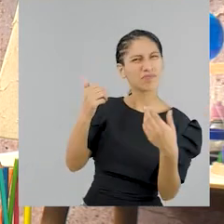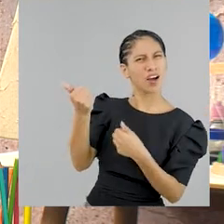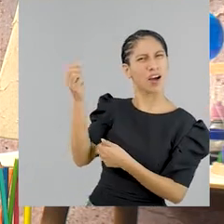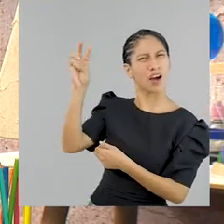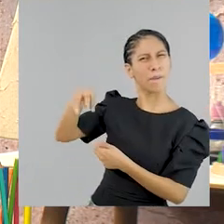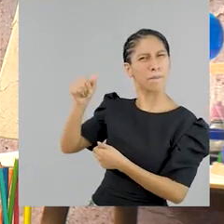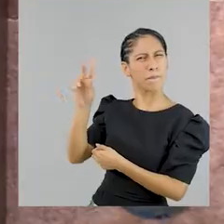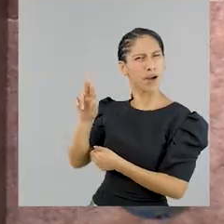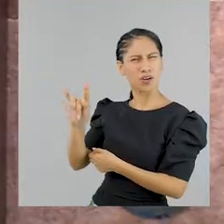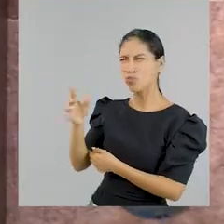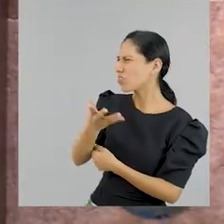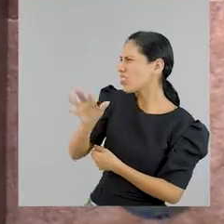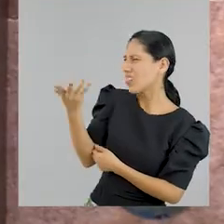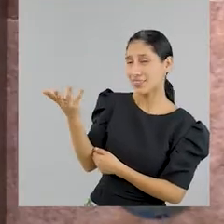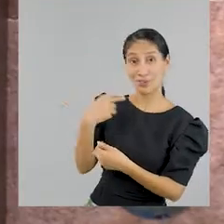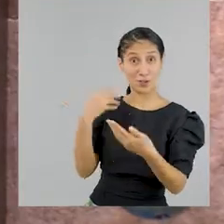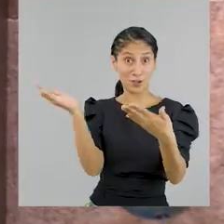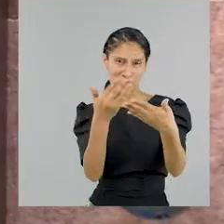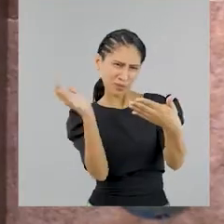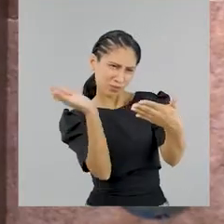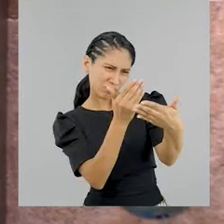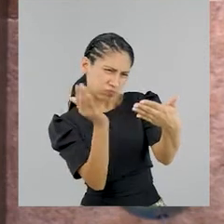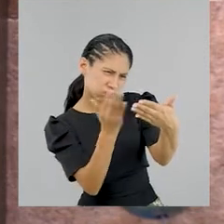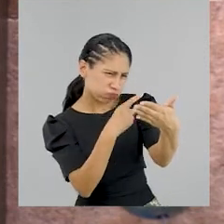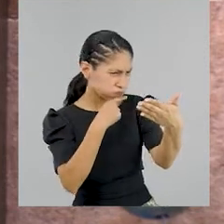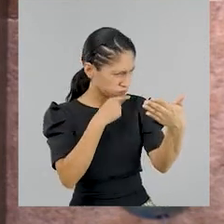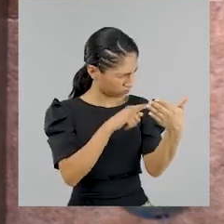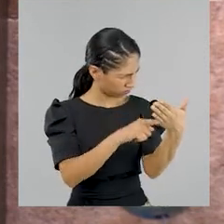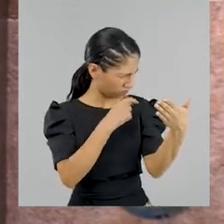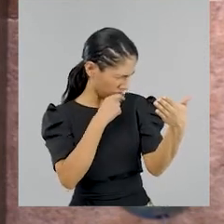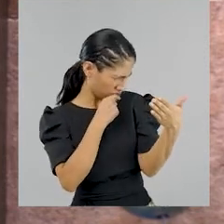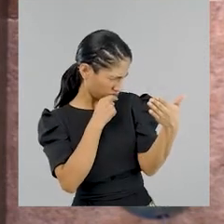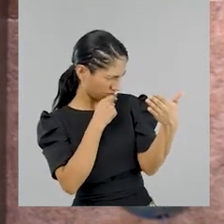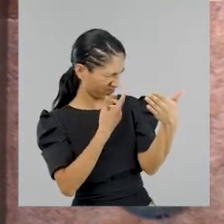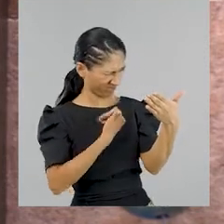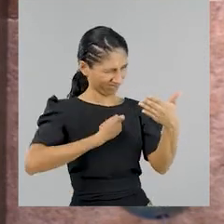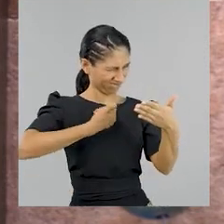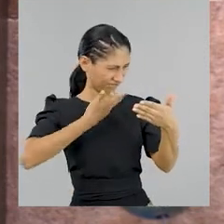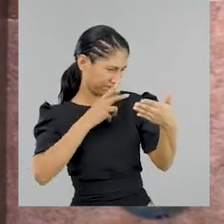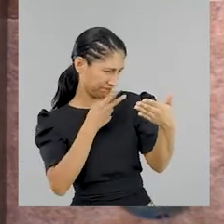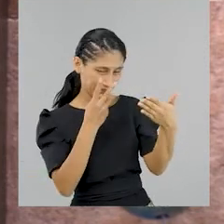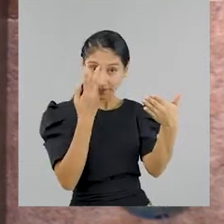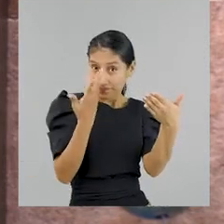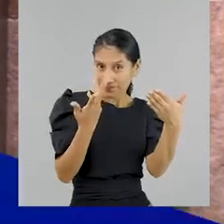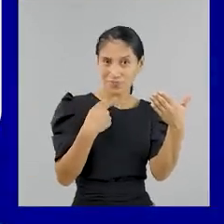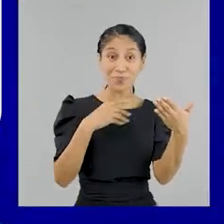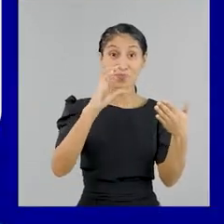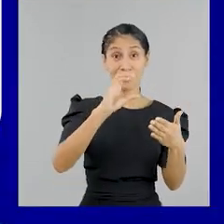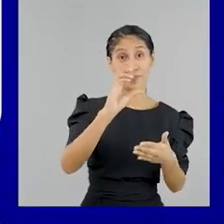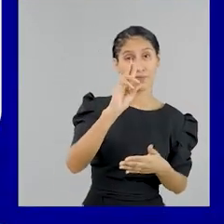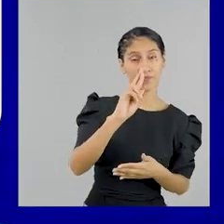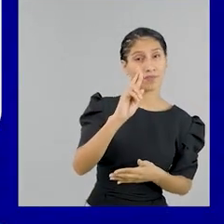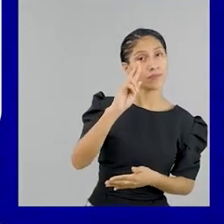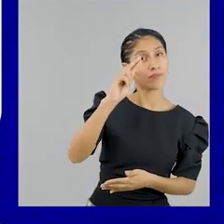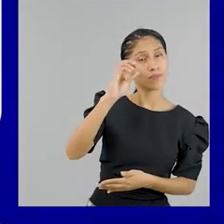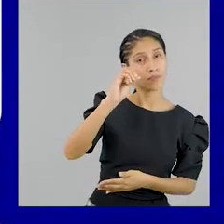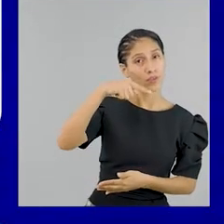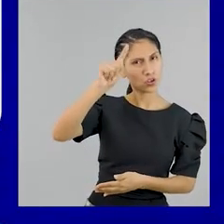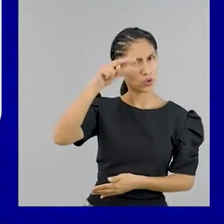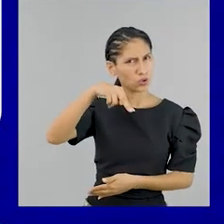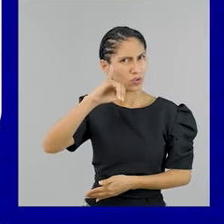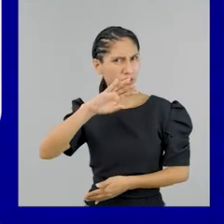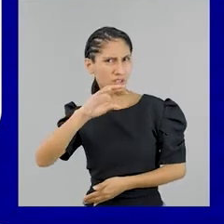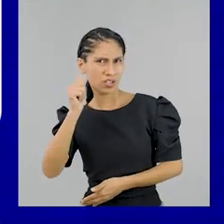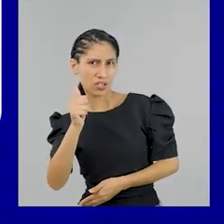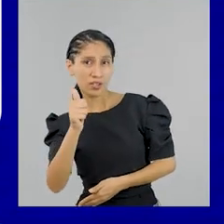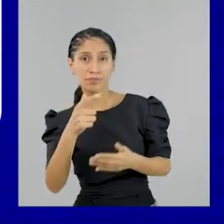estará haciendo Amaru? Estuve buscando en mis archivos una crónica que me provocó algo de curiosidad. Crónica.